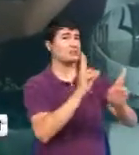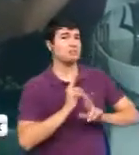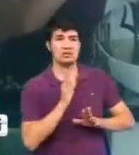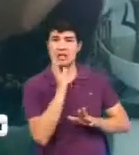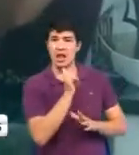salud